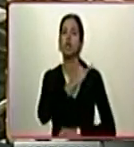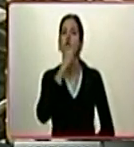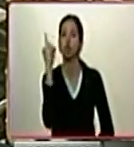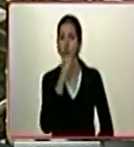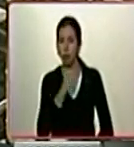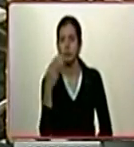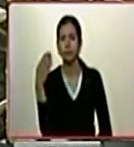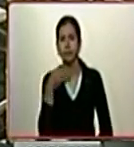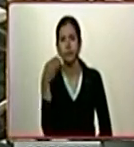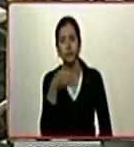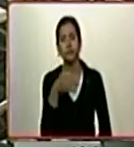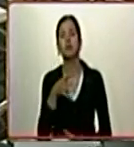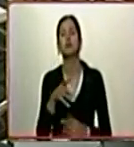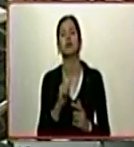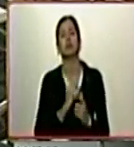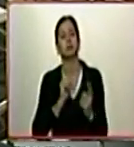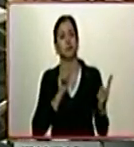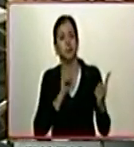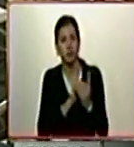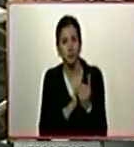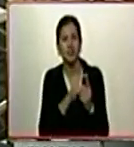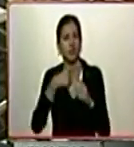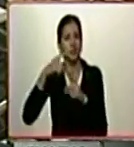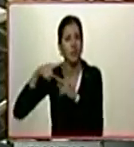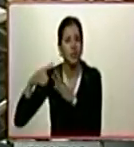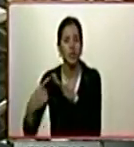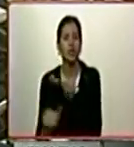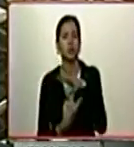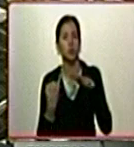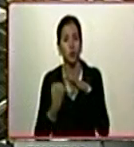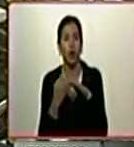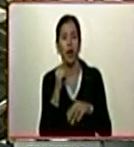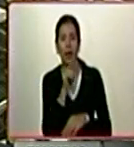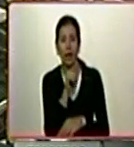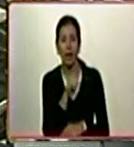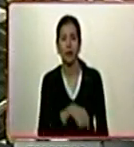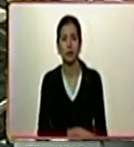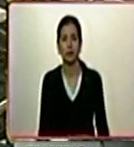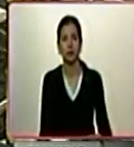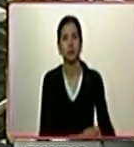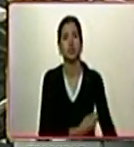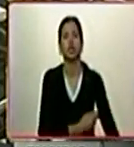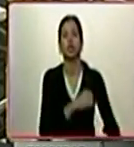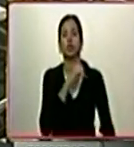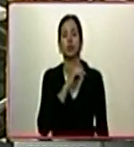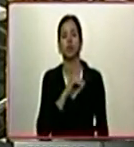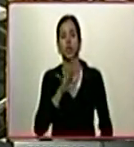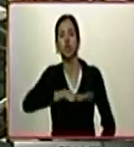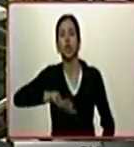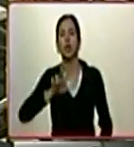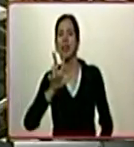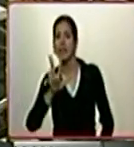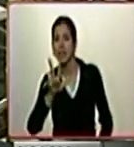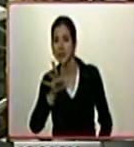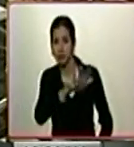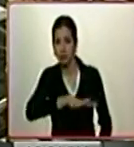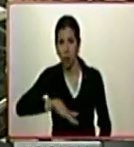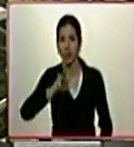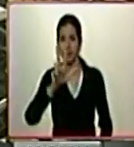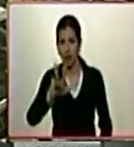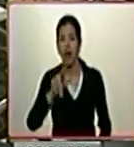con los diferentes entes y organismos que hacen vida en la zona número 3 de frontera para dar nuestro aporte